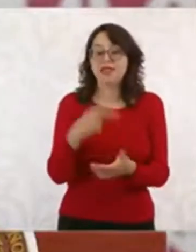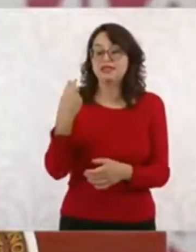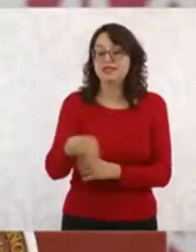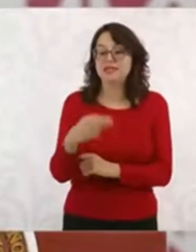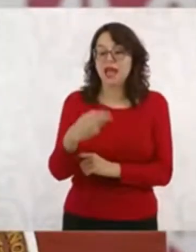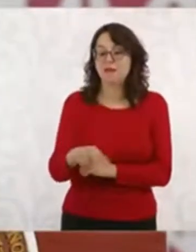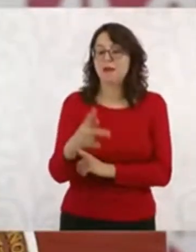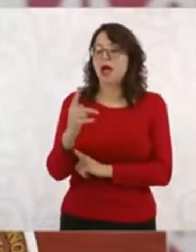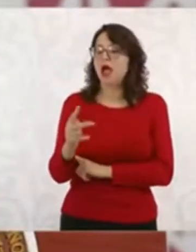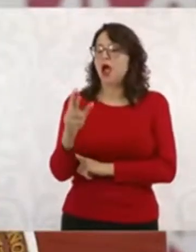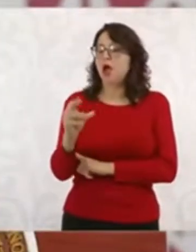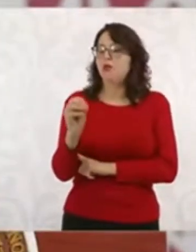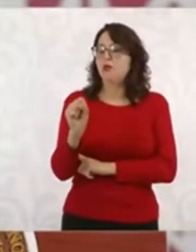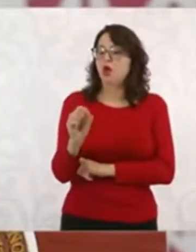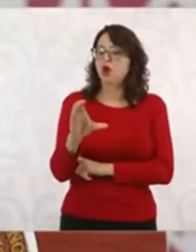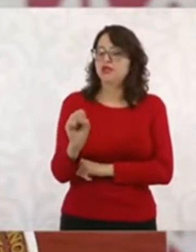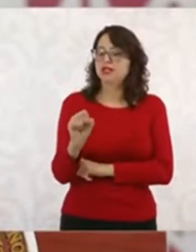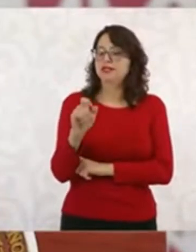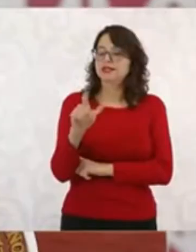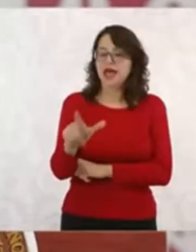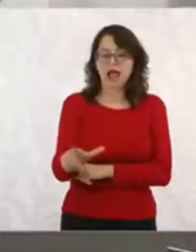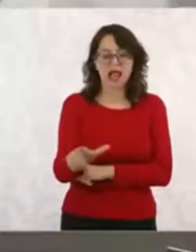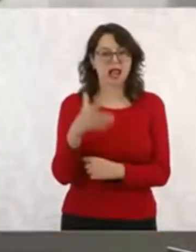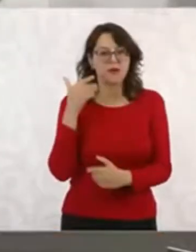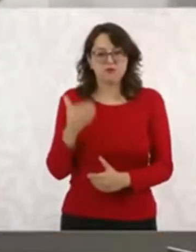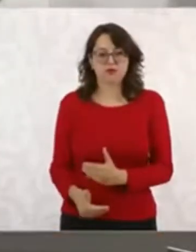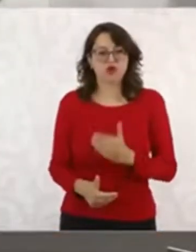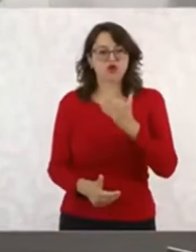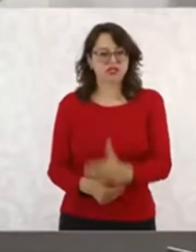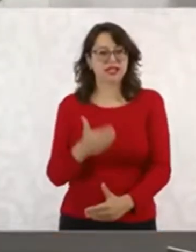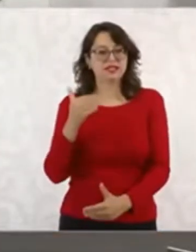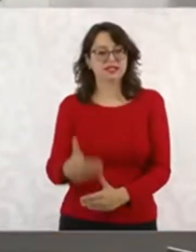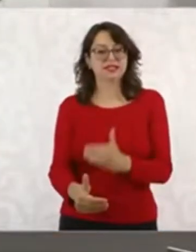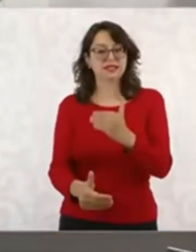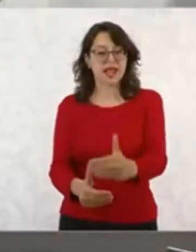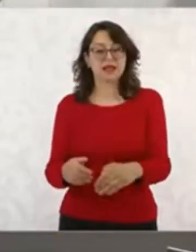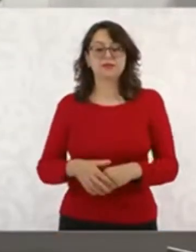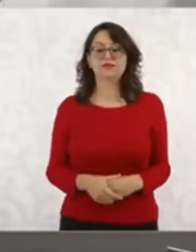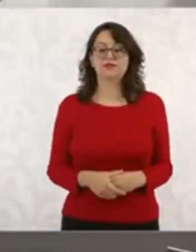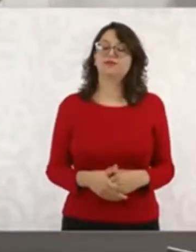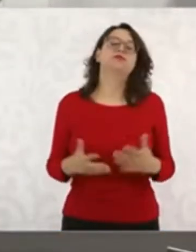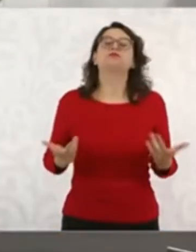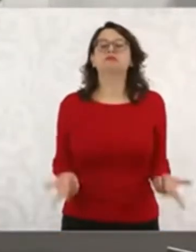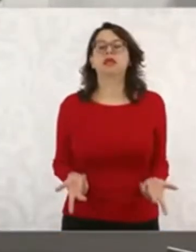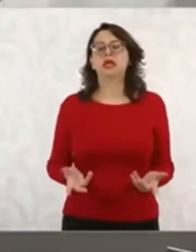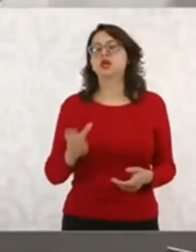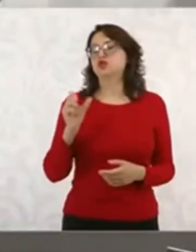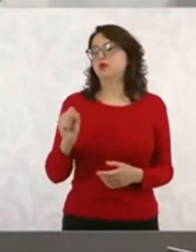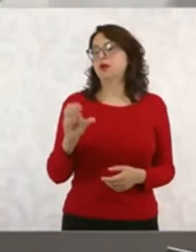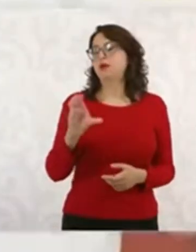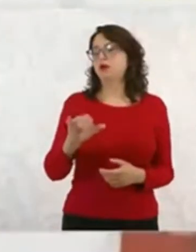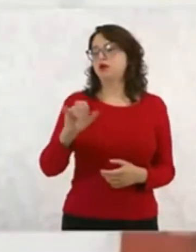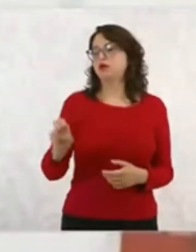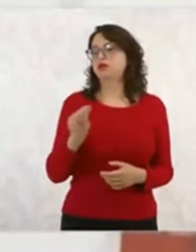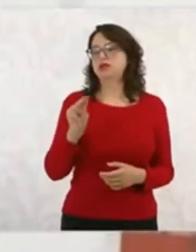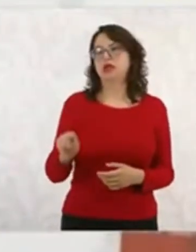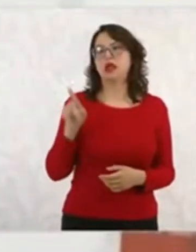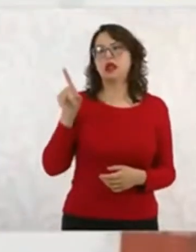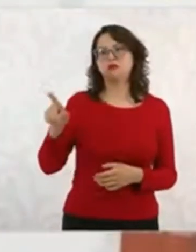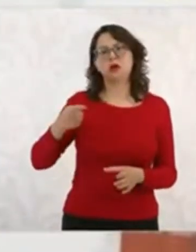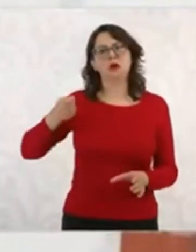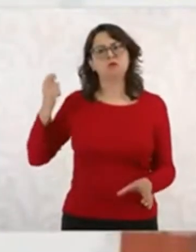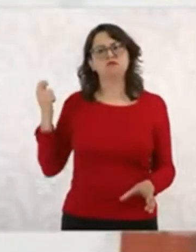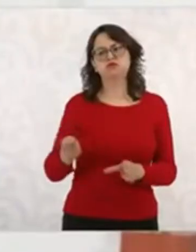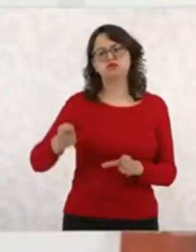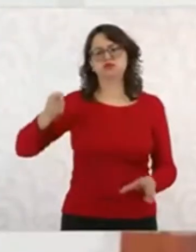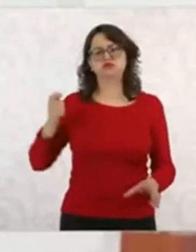son las leyes procesales, la Corte ha establecido jurisprudencia reiterada desde hace mucho tiempo,